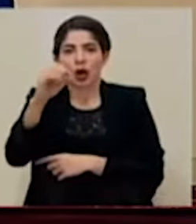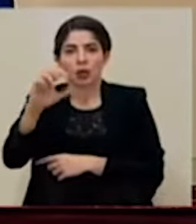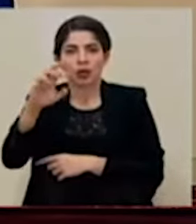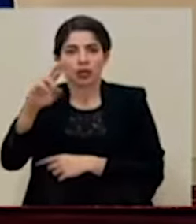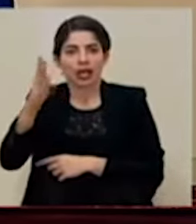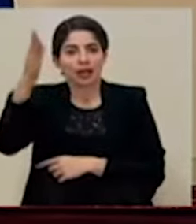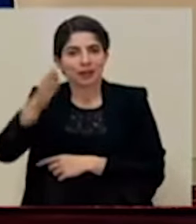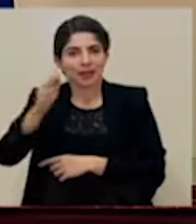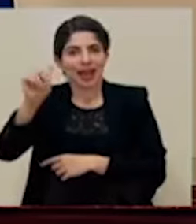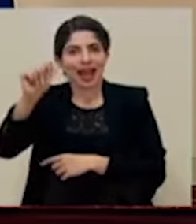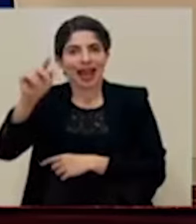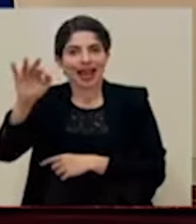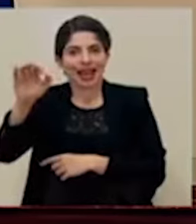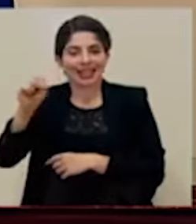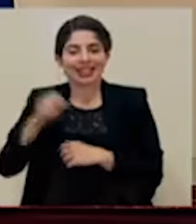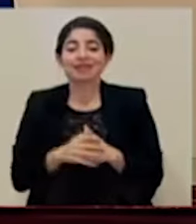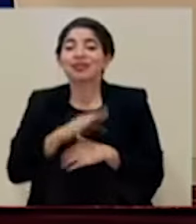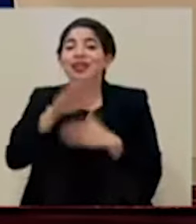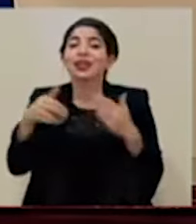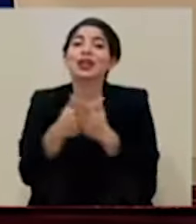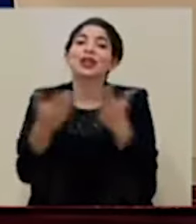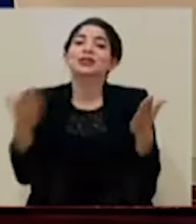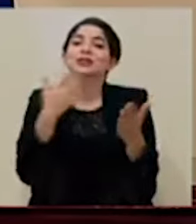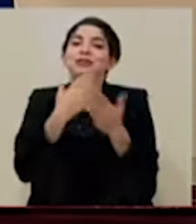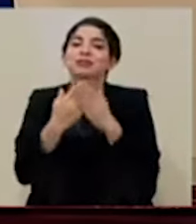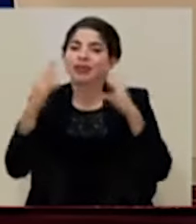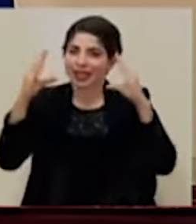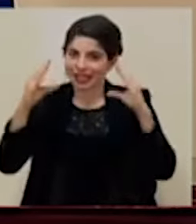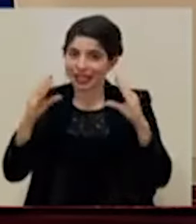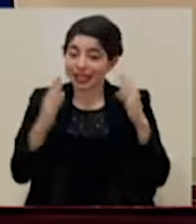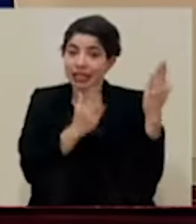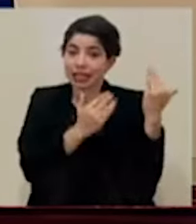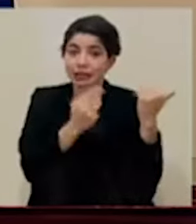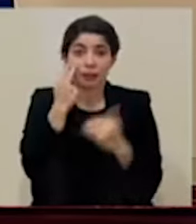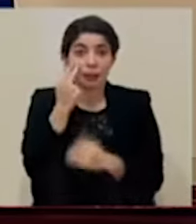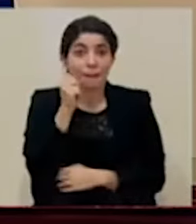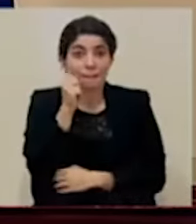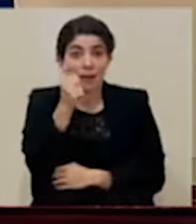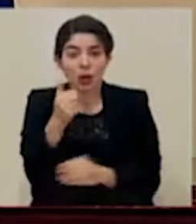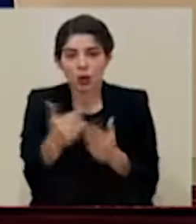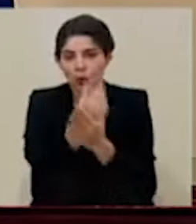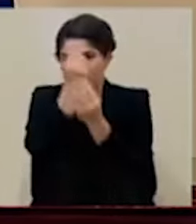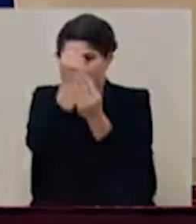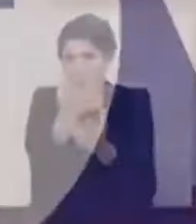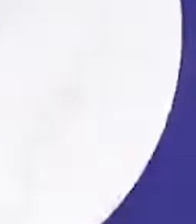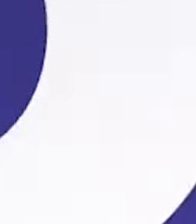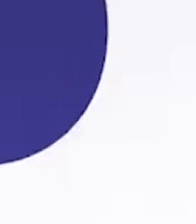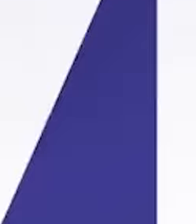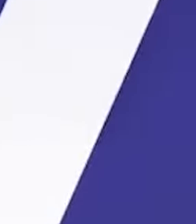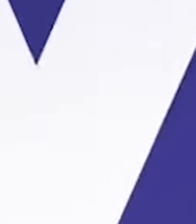alertas. A todos y todas, muy buenas tardes, los esperamos mañana con un nuevo reporte.